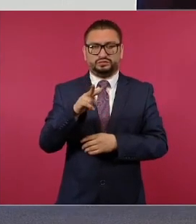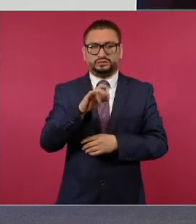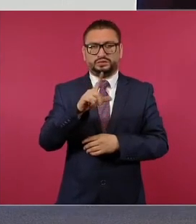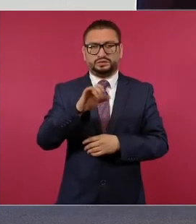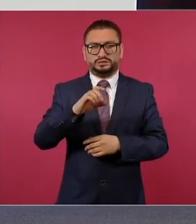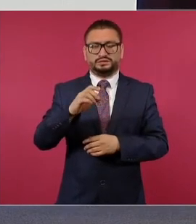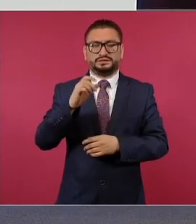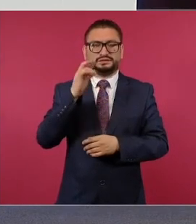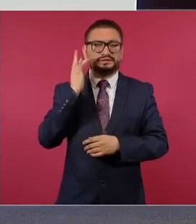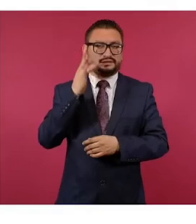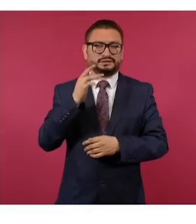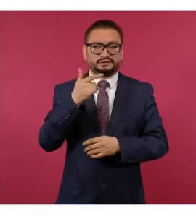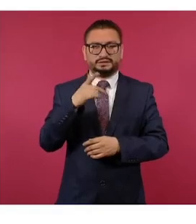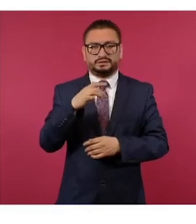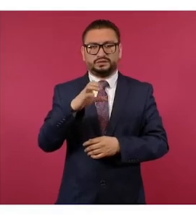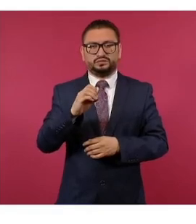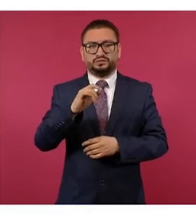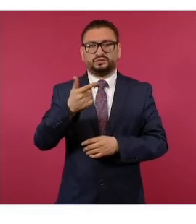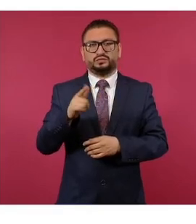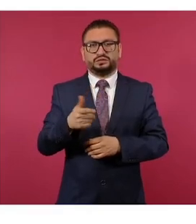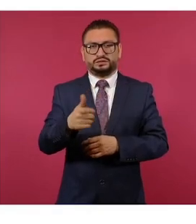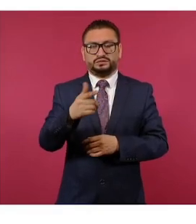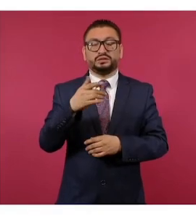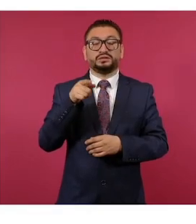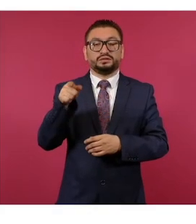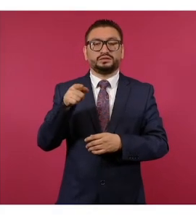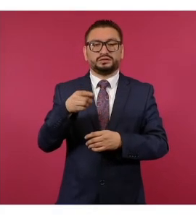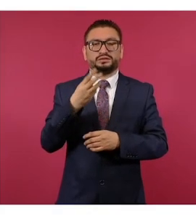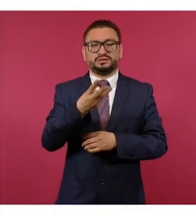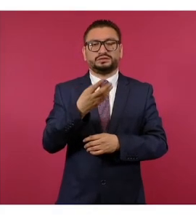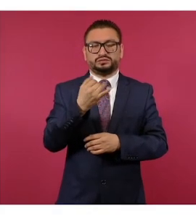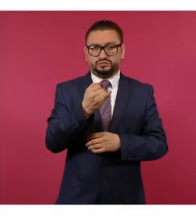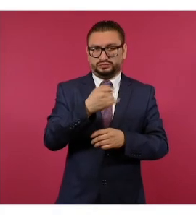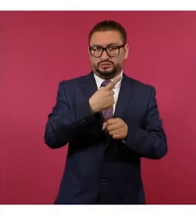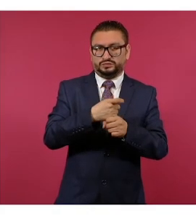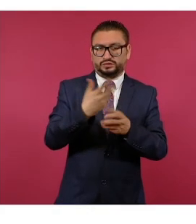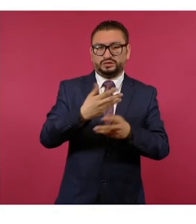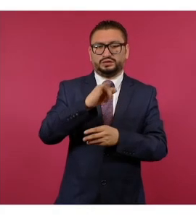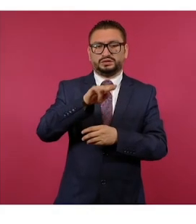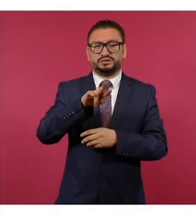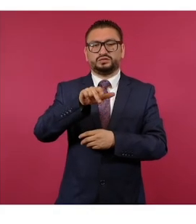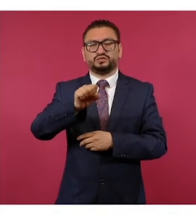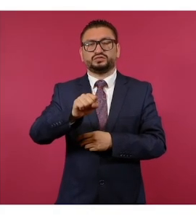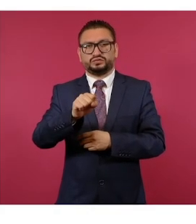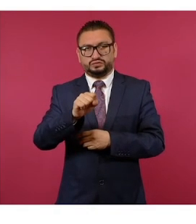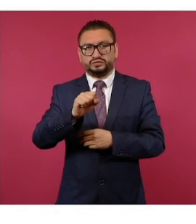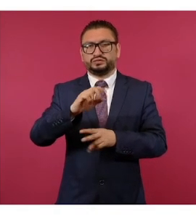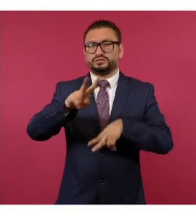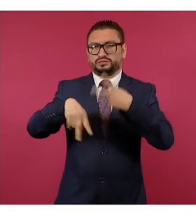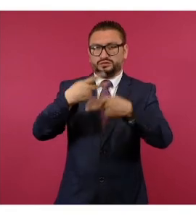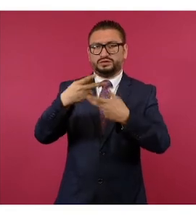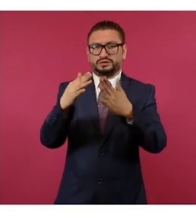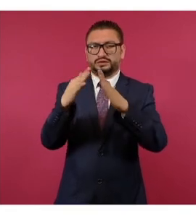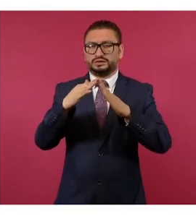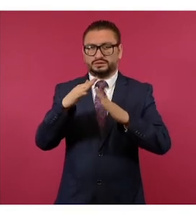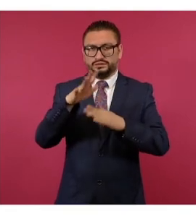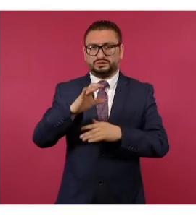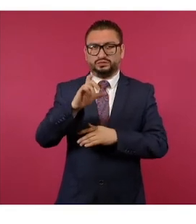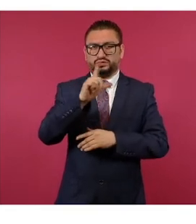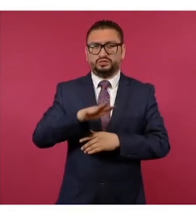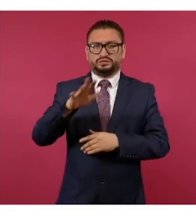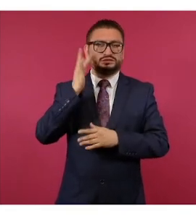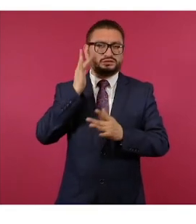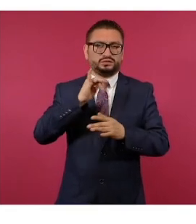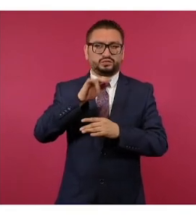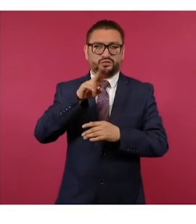Santiago, Guanajuato. El primer hecho ocurrió el 3 de junio, cuando Jesús llegó a un domicilio en la colonia San Juan